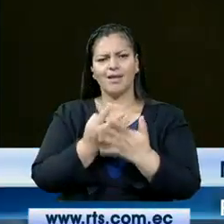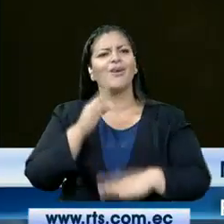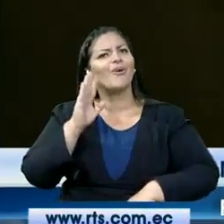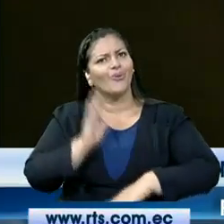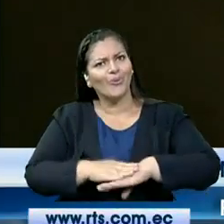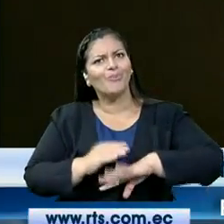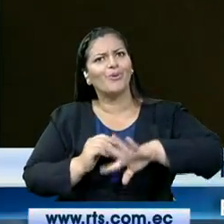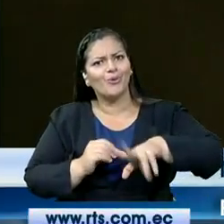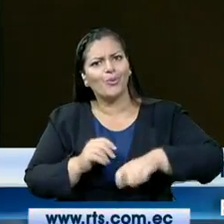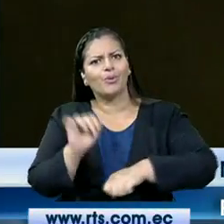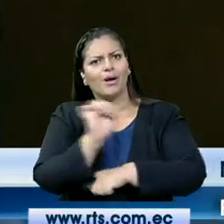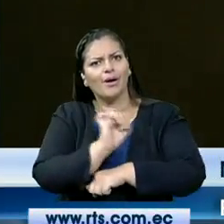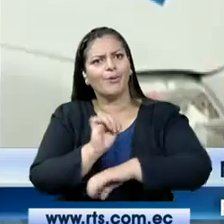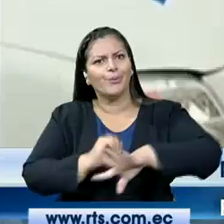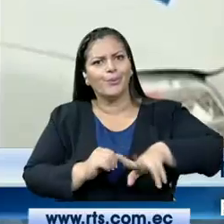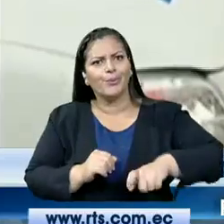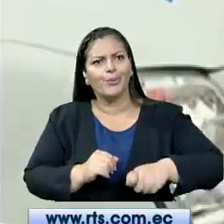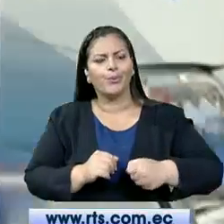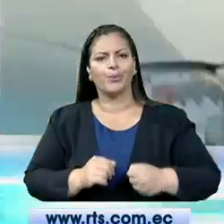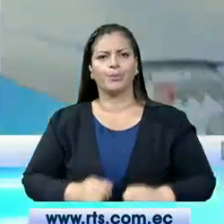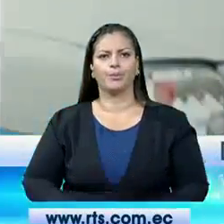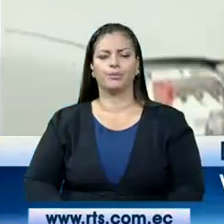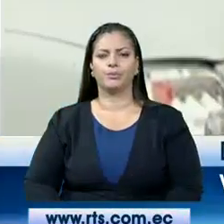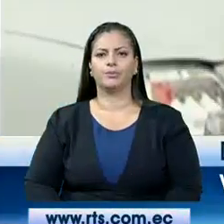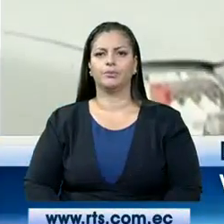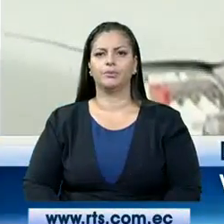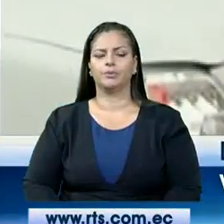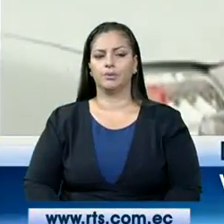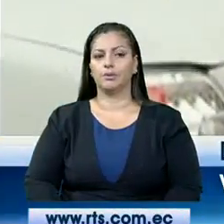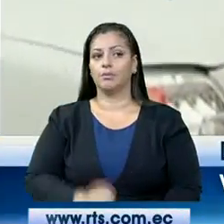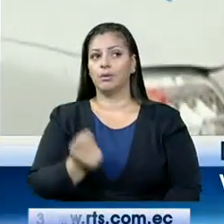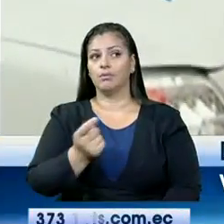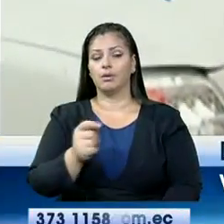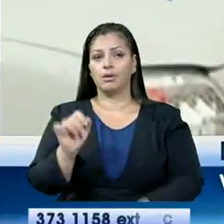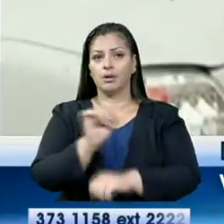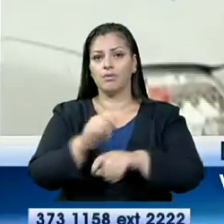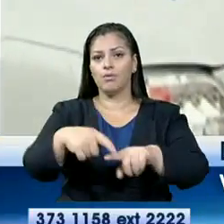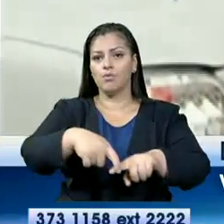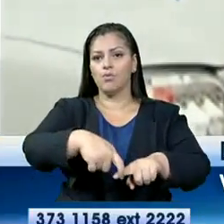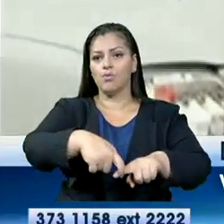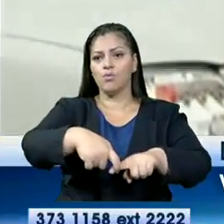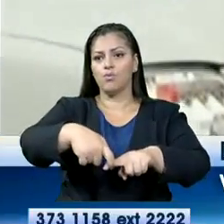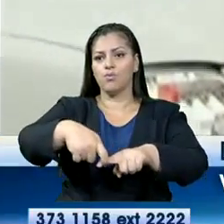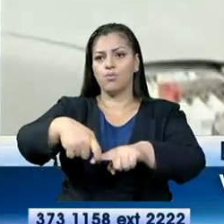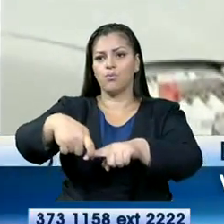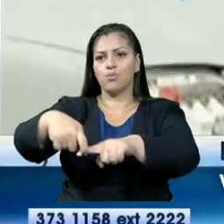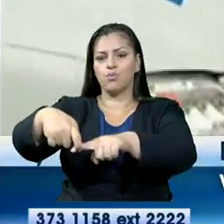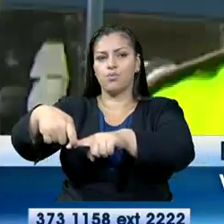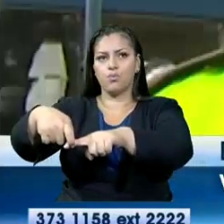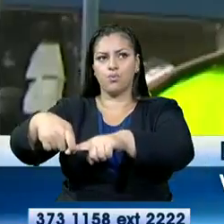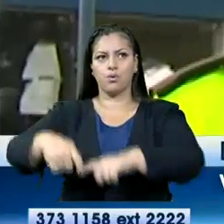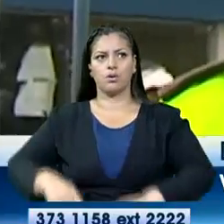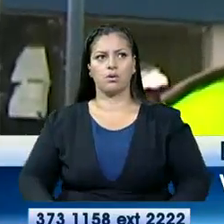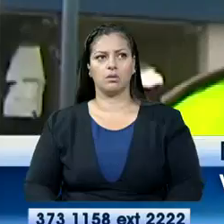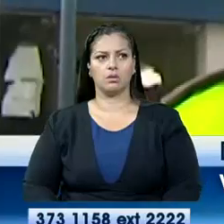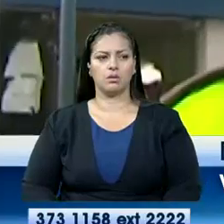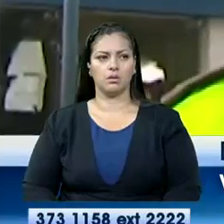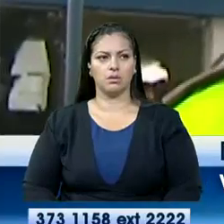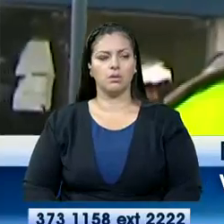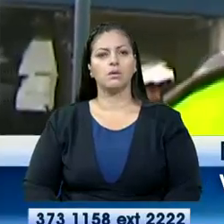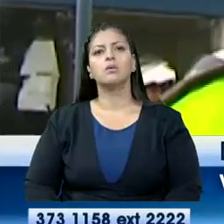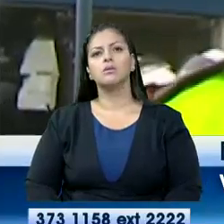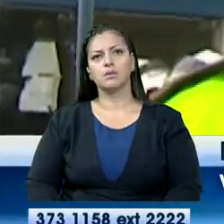a vehículos. Y asimismo, el vehículo en el que estaban remolcando también ha sido ya retenido en la policía judicial y recién ha